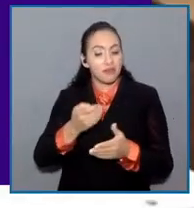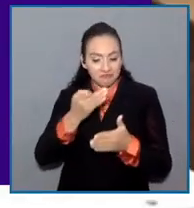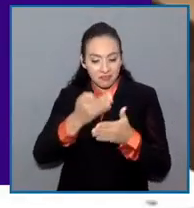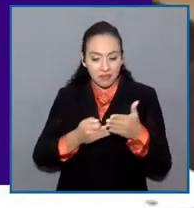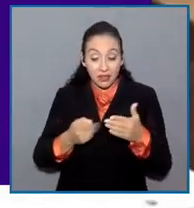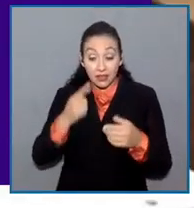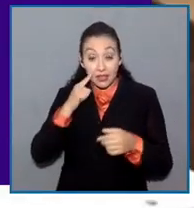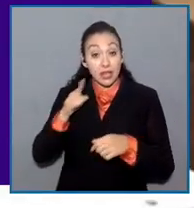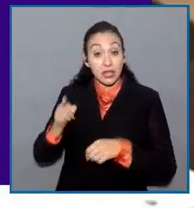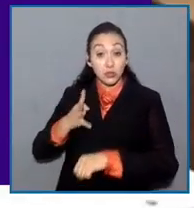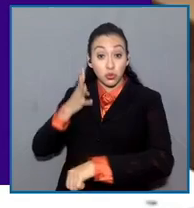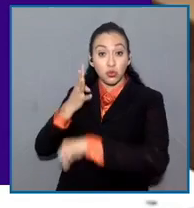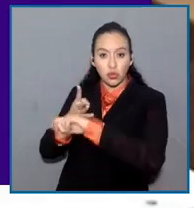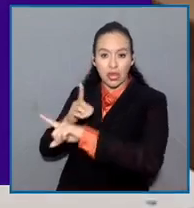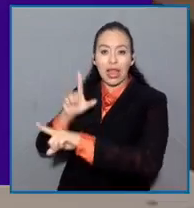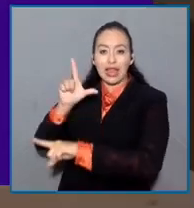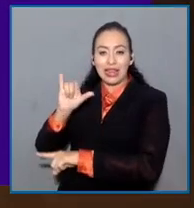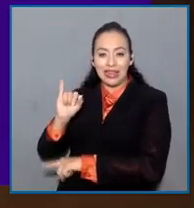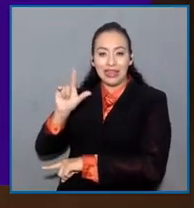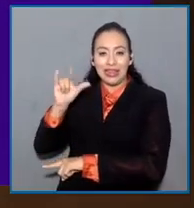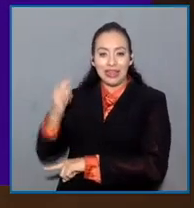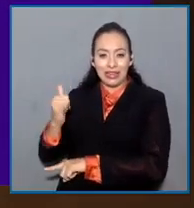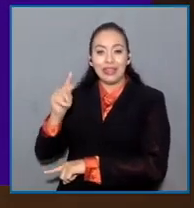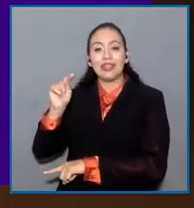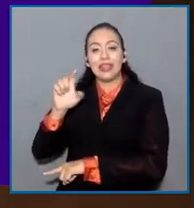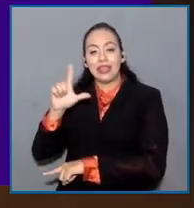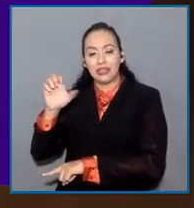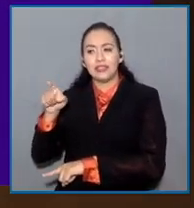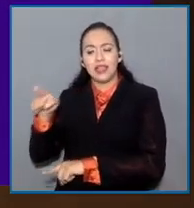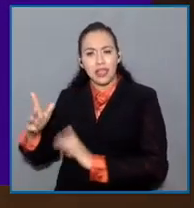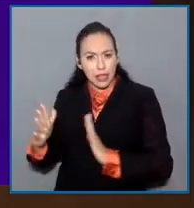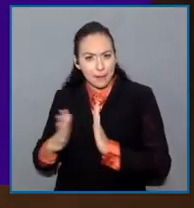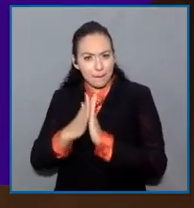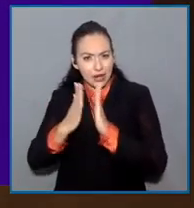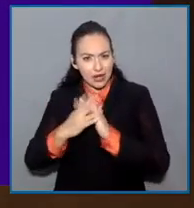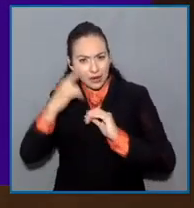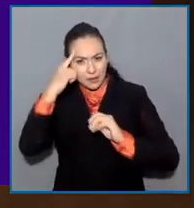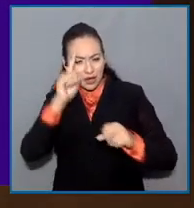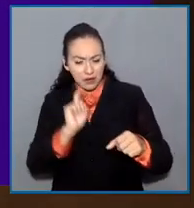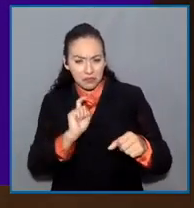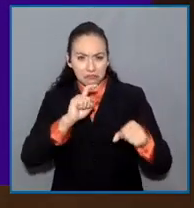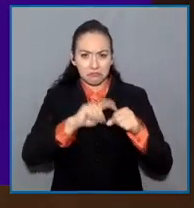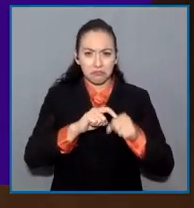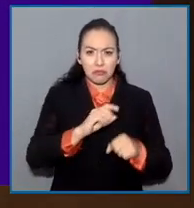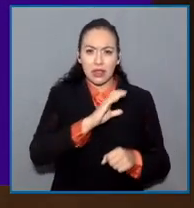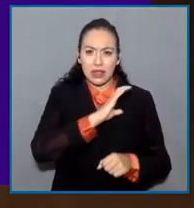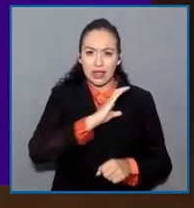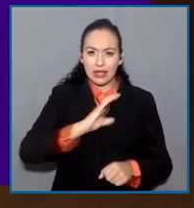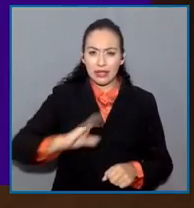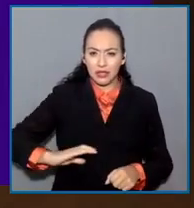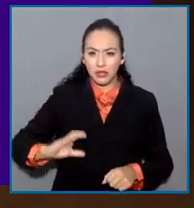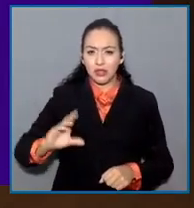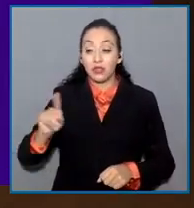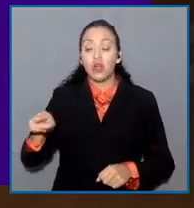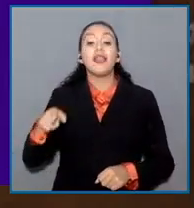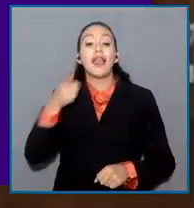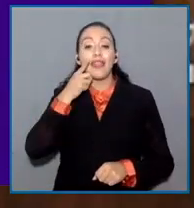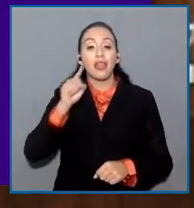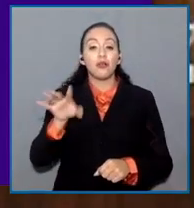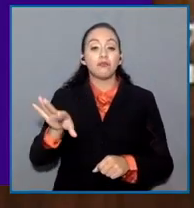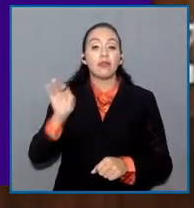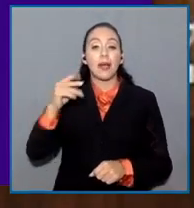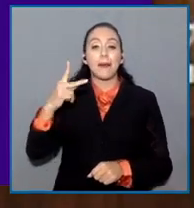Lili Téllez no participó en el proceso interno para designar a la candidata del PAN y porque no estudió con